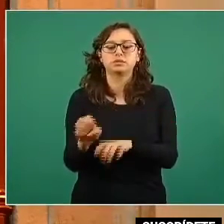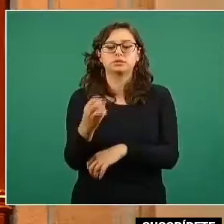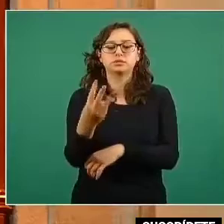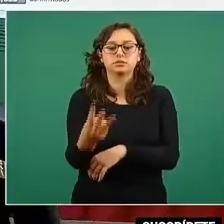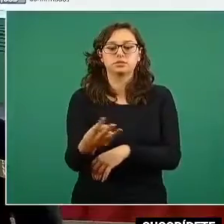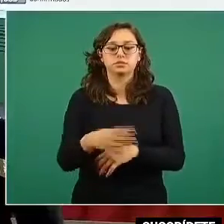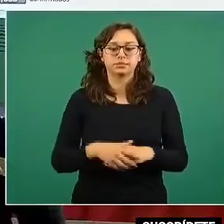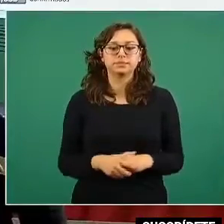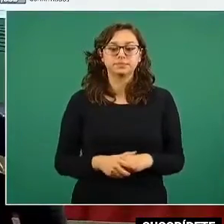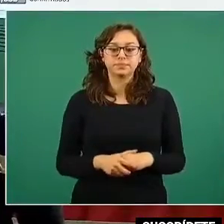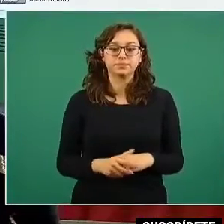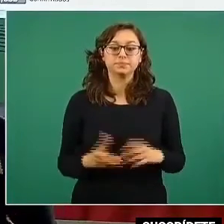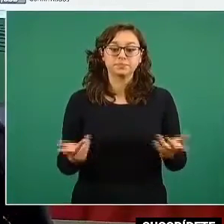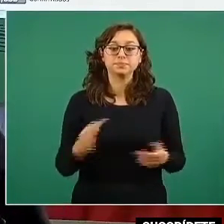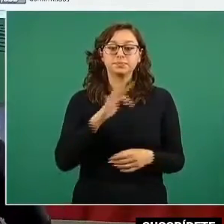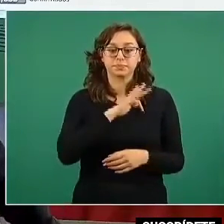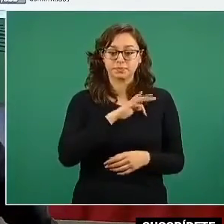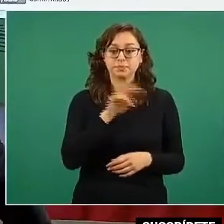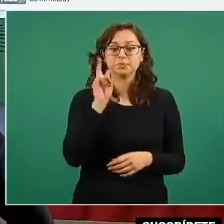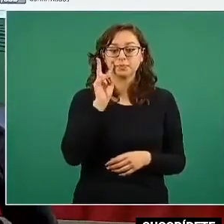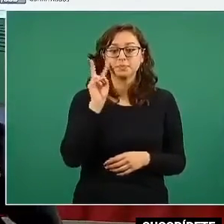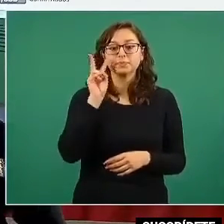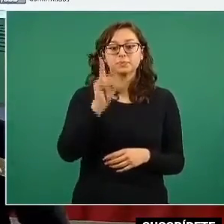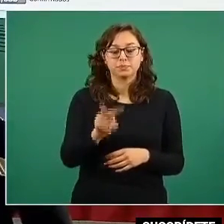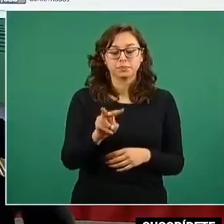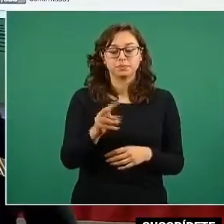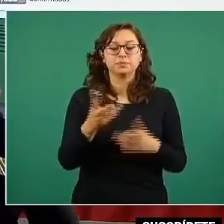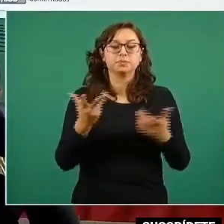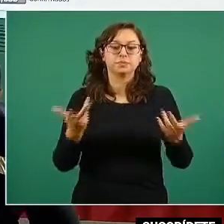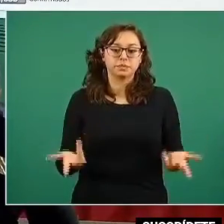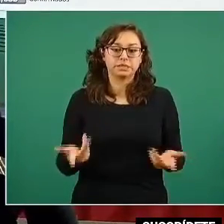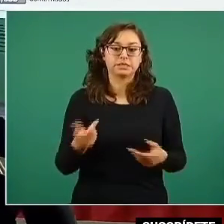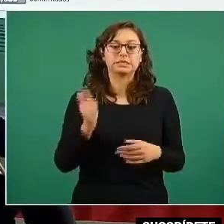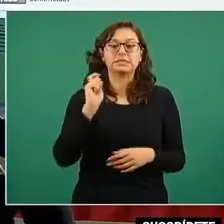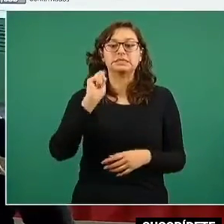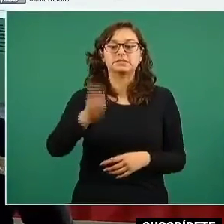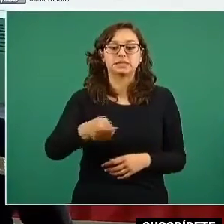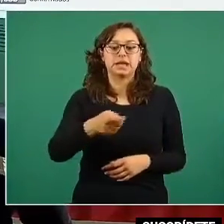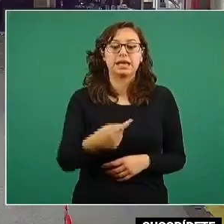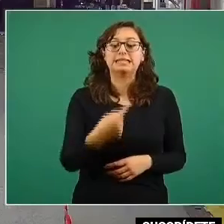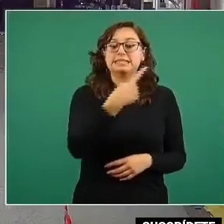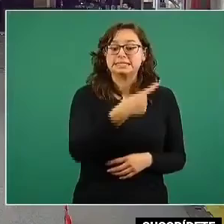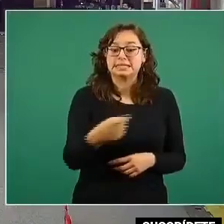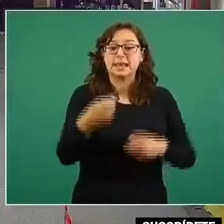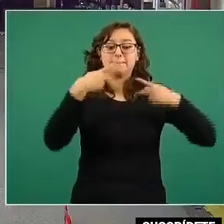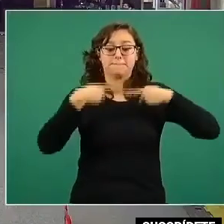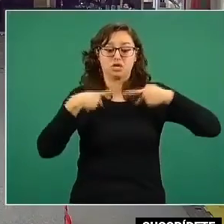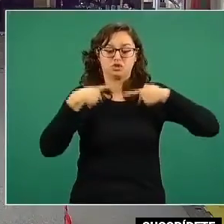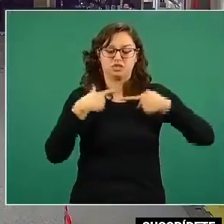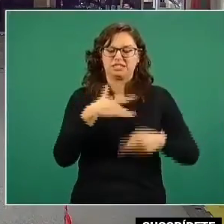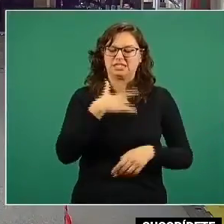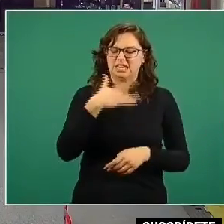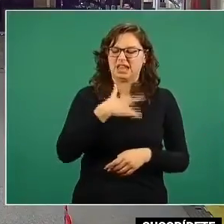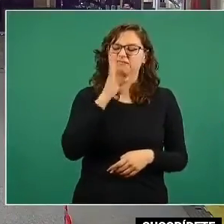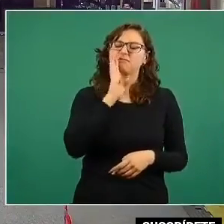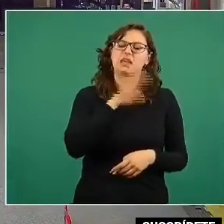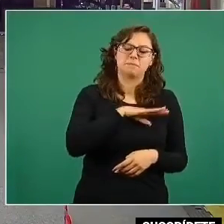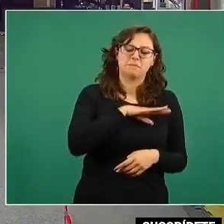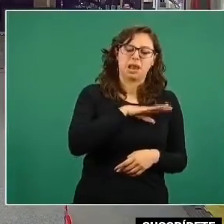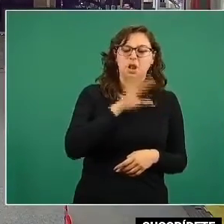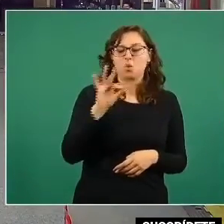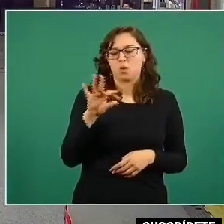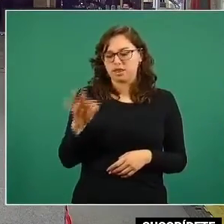1.931.903, lo cual nos habla precisamente que de cada 100 personas que presentan estos signos y síntomas, 44 de